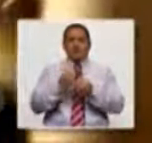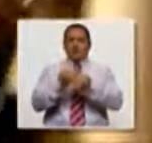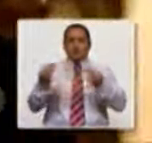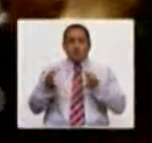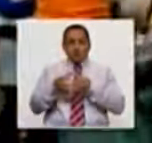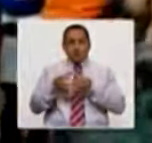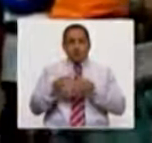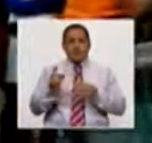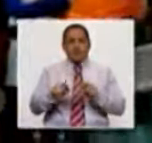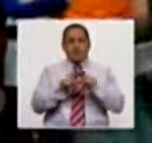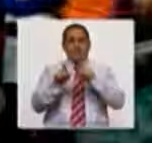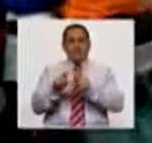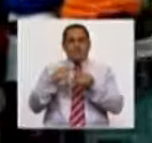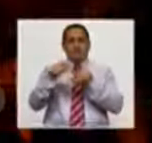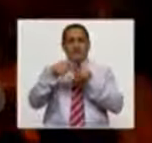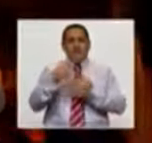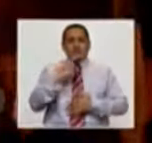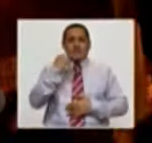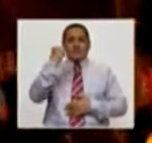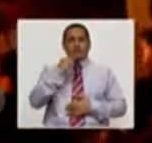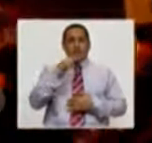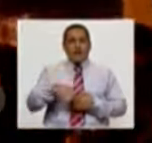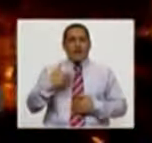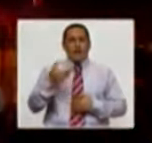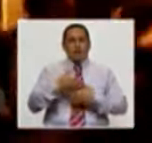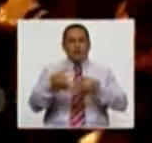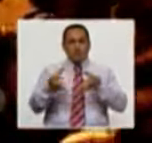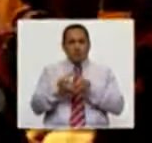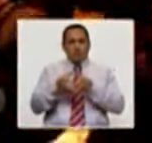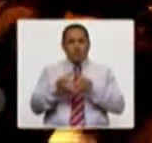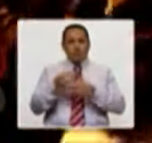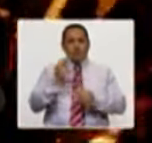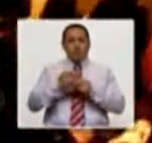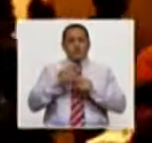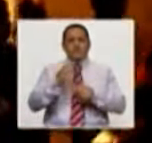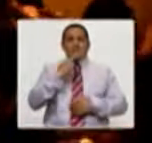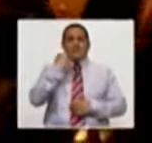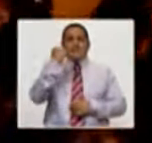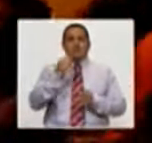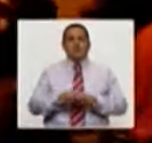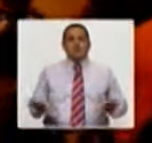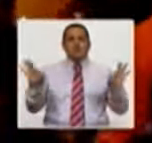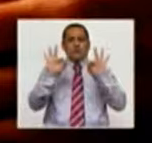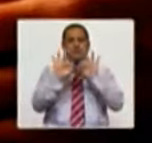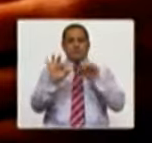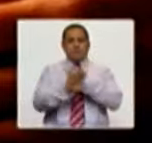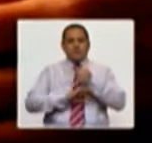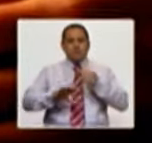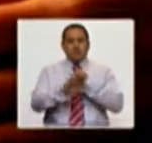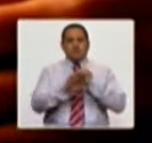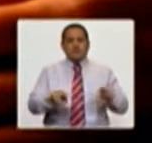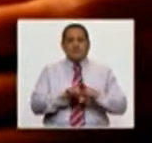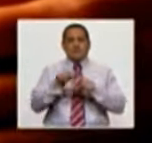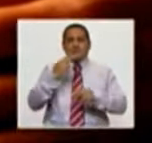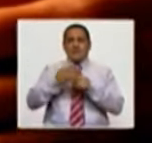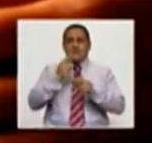ellos, de todos esos derechos, existe un grupo denominado derechos fundamentales. Y se los